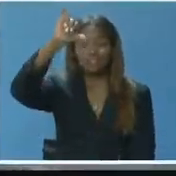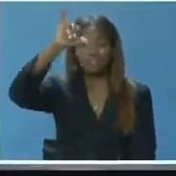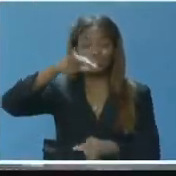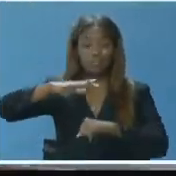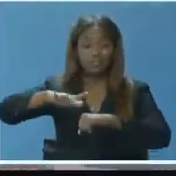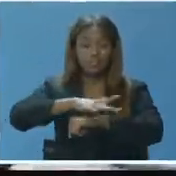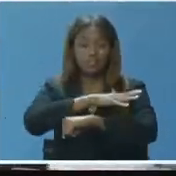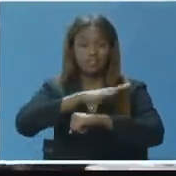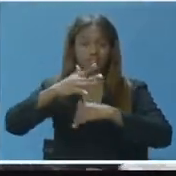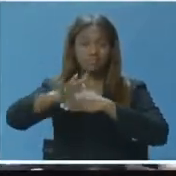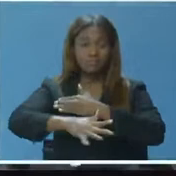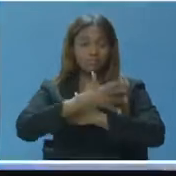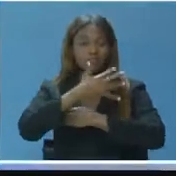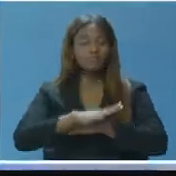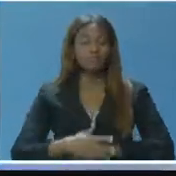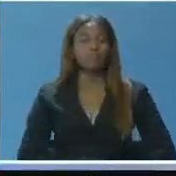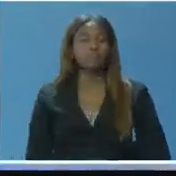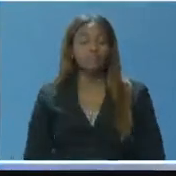mar.